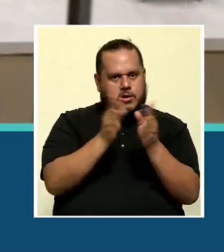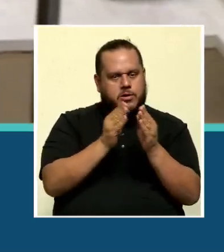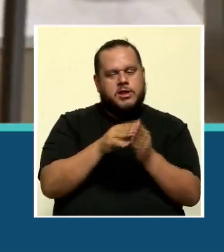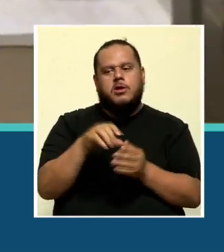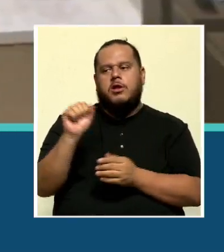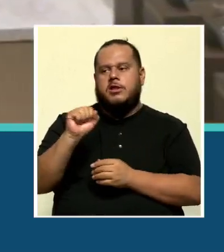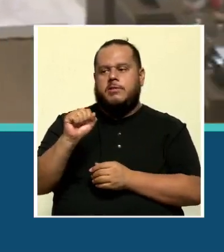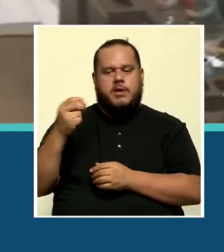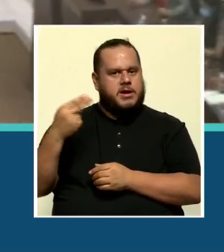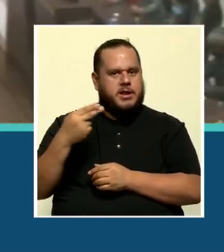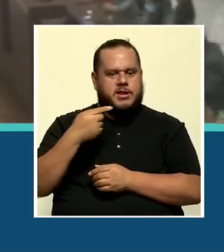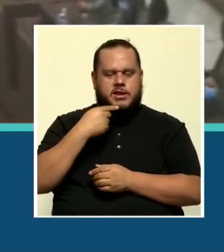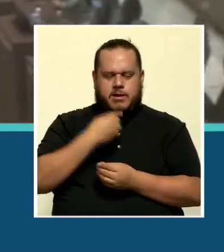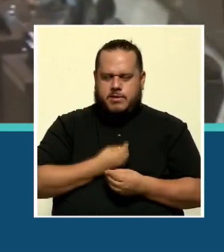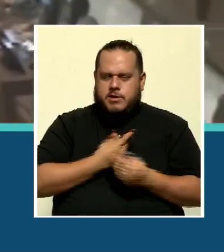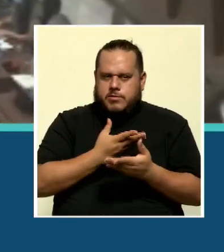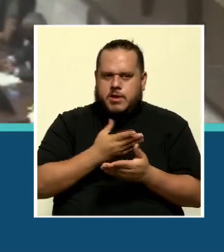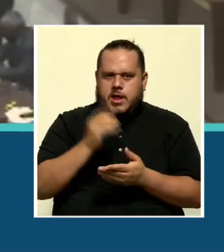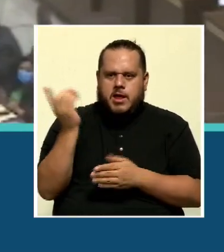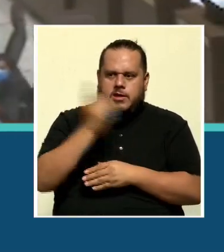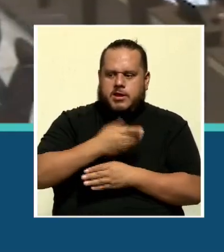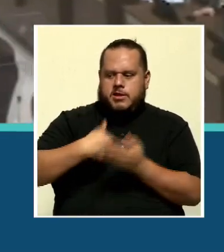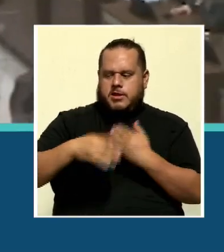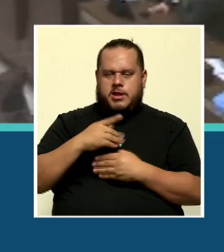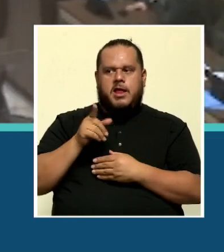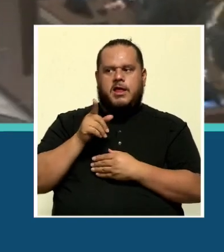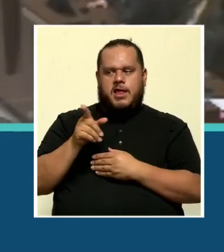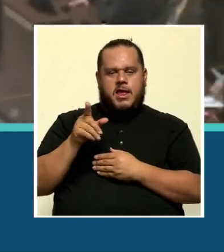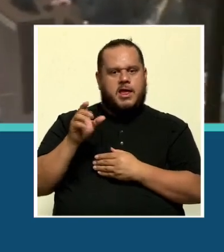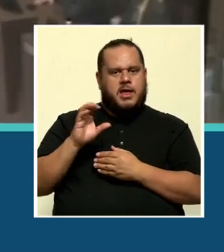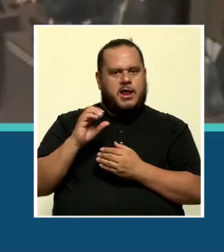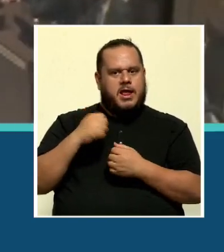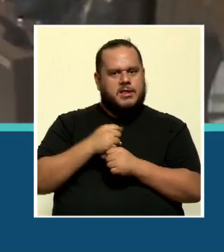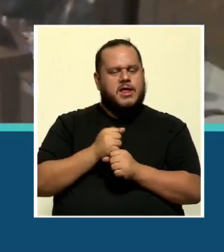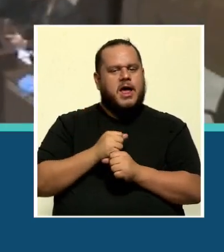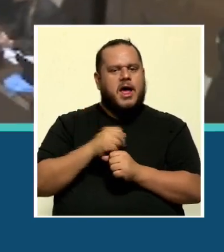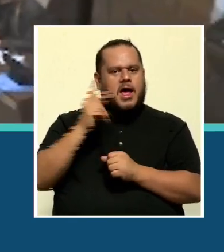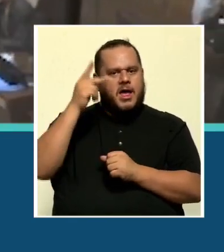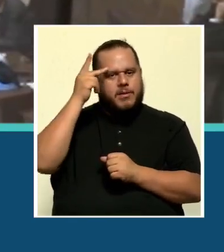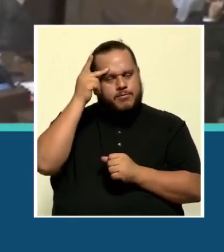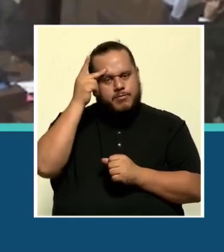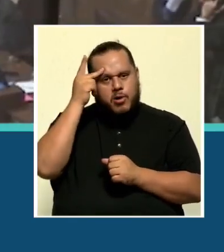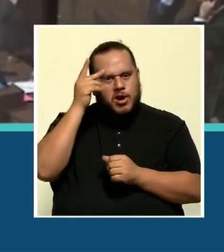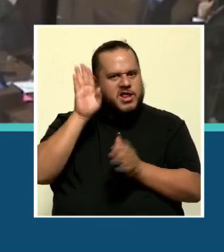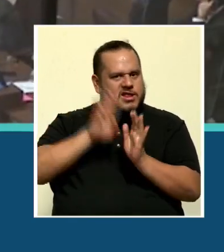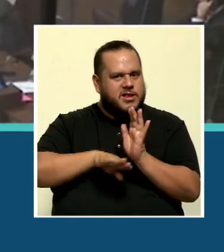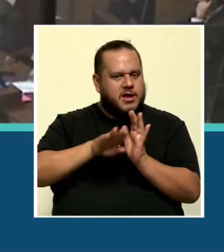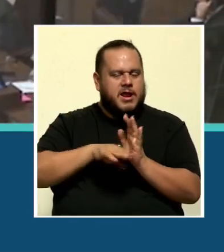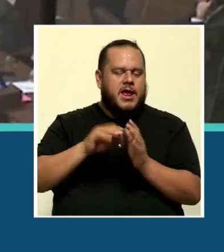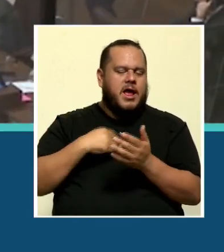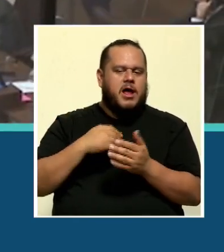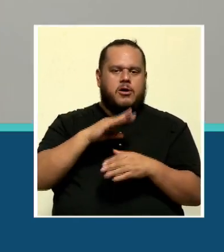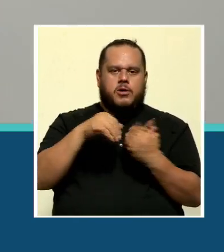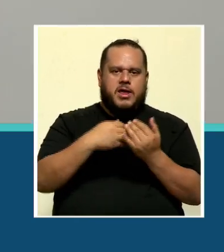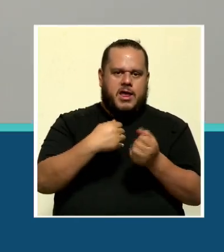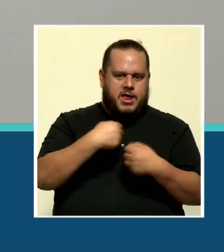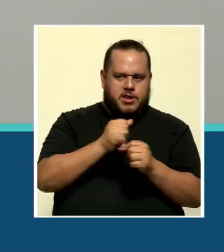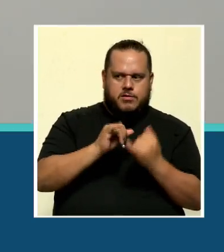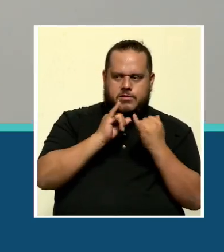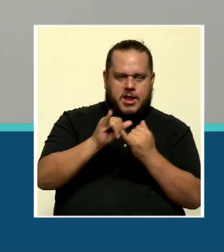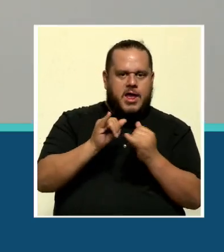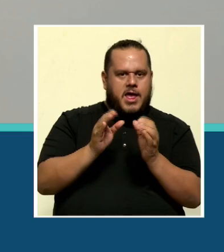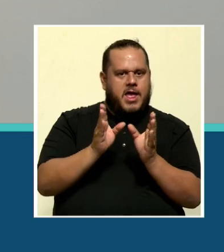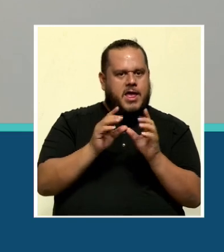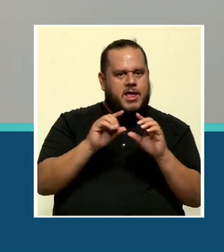había manifestado días atrás que Carranza hacía politiquería ante la solicitud que hizo a la máxima autoridad en el Congreso, ya